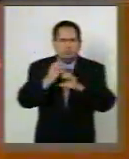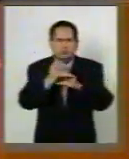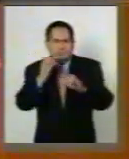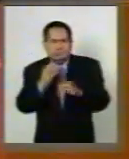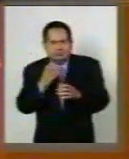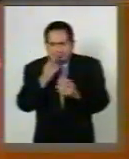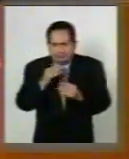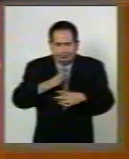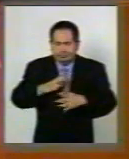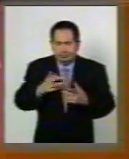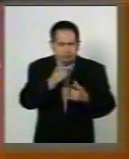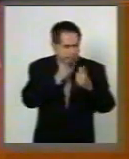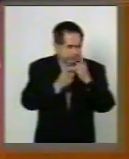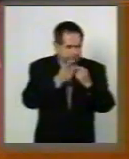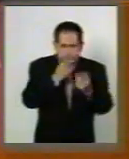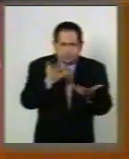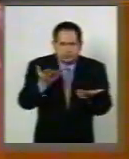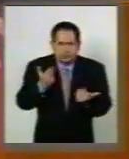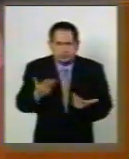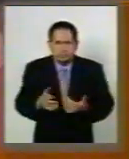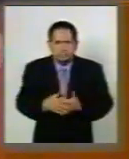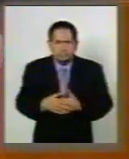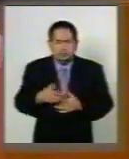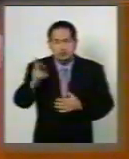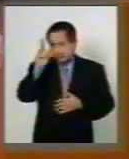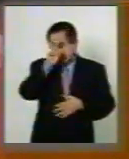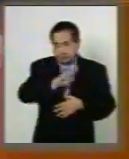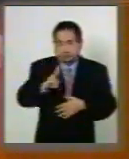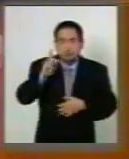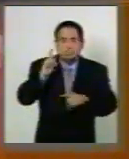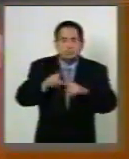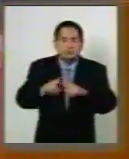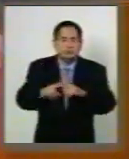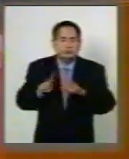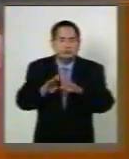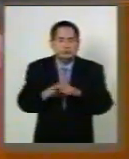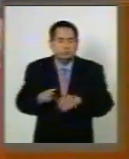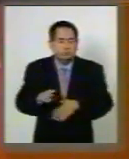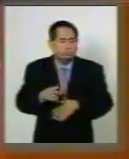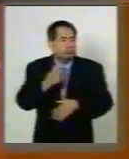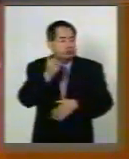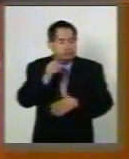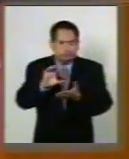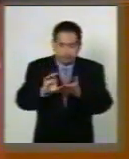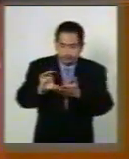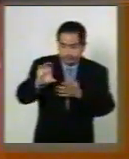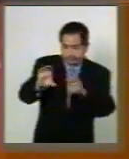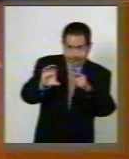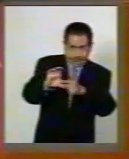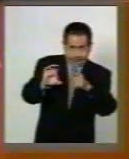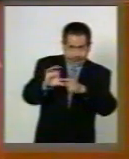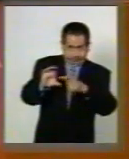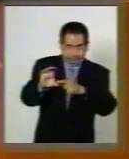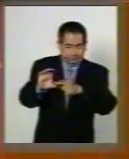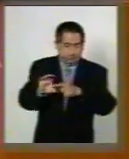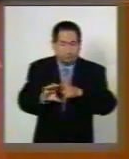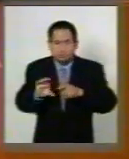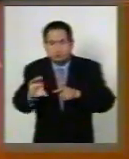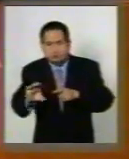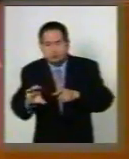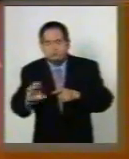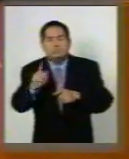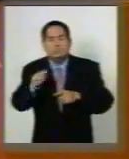suficientes policías. Y lo que es peor, buena parte de estos recursos